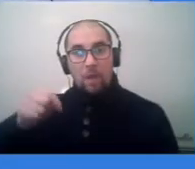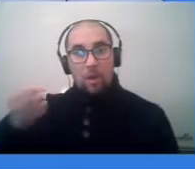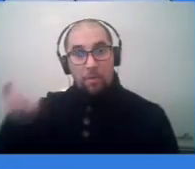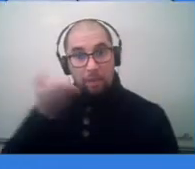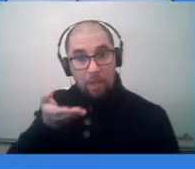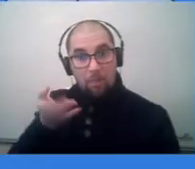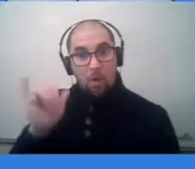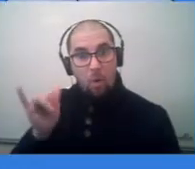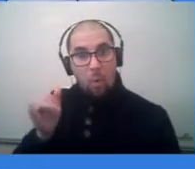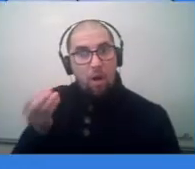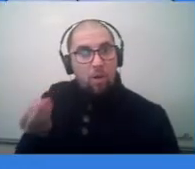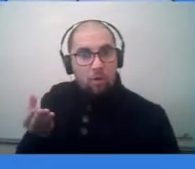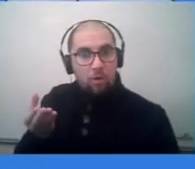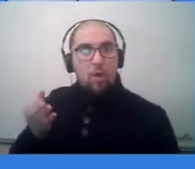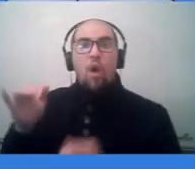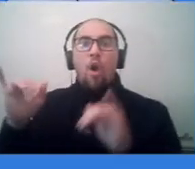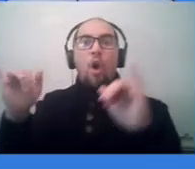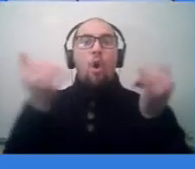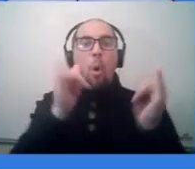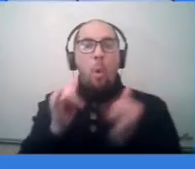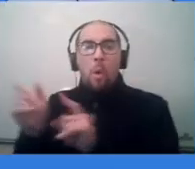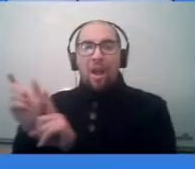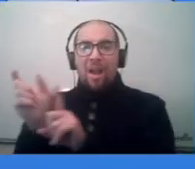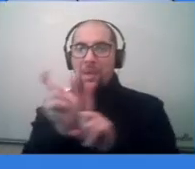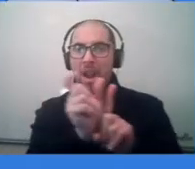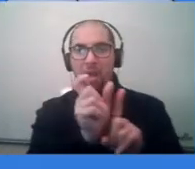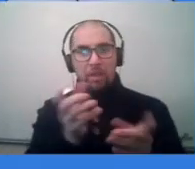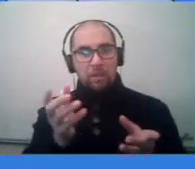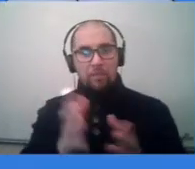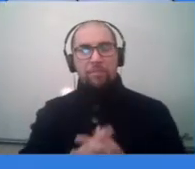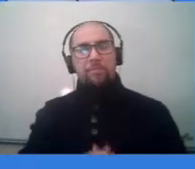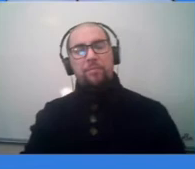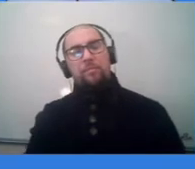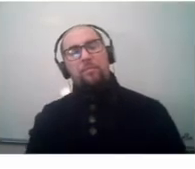Te invitamos a jugar con Juega Palabras.